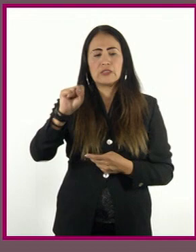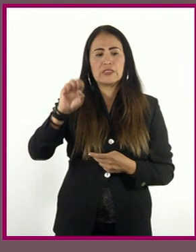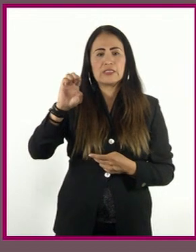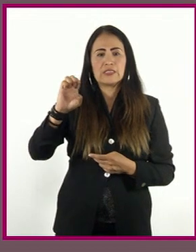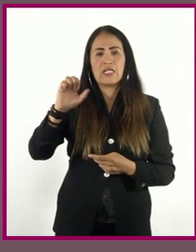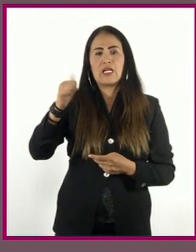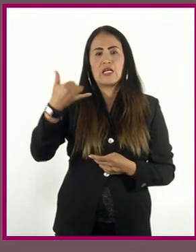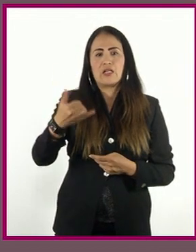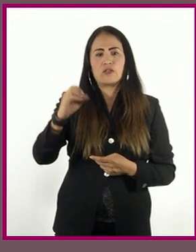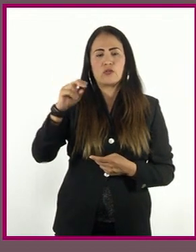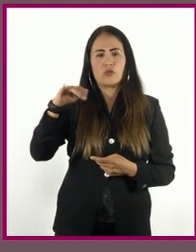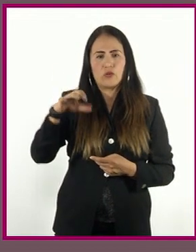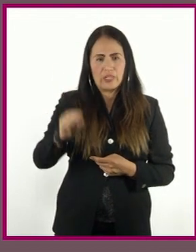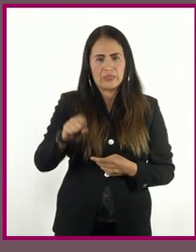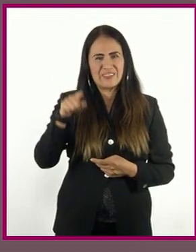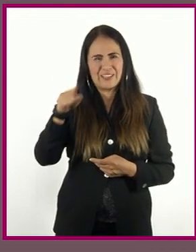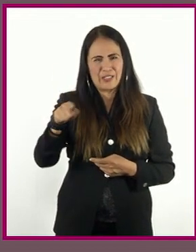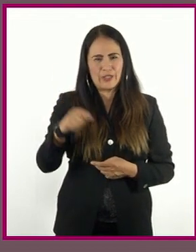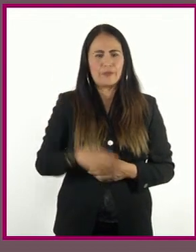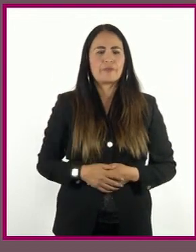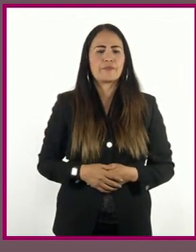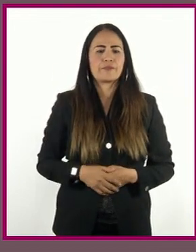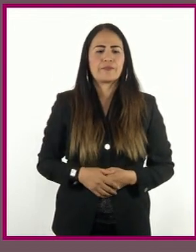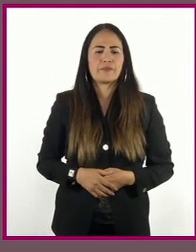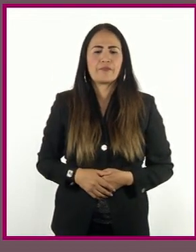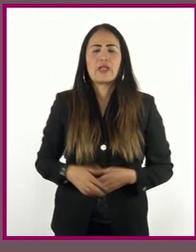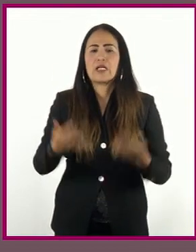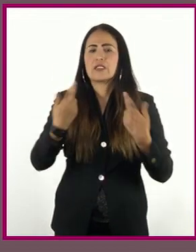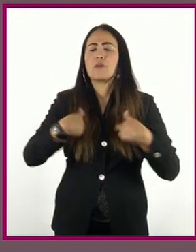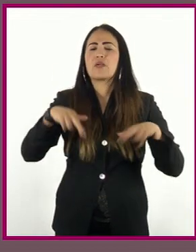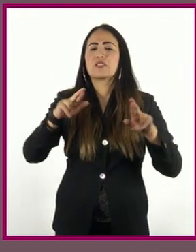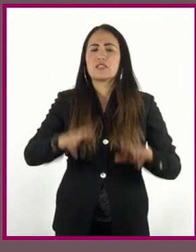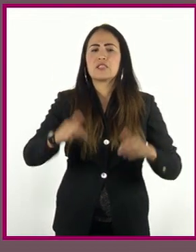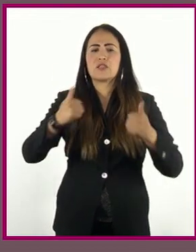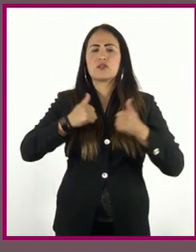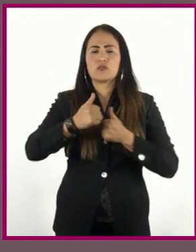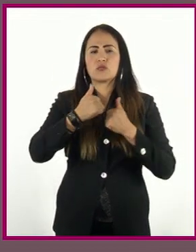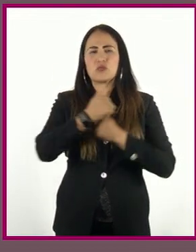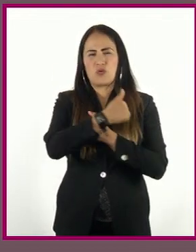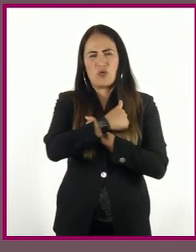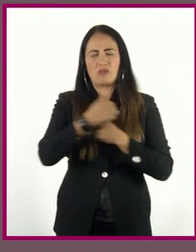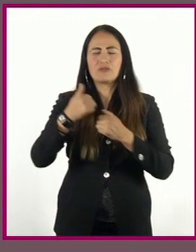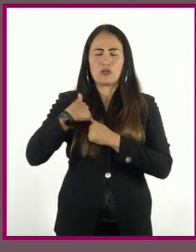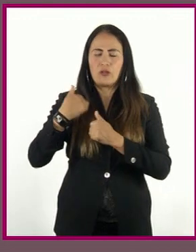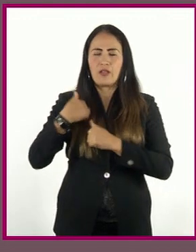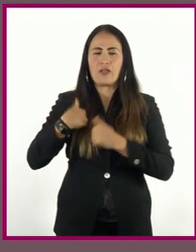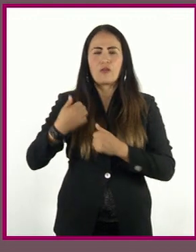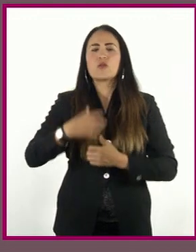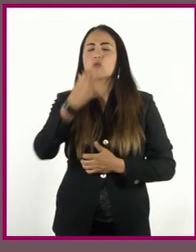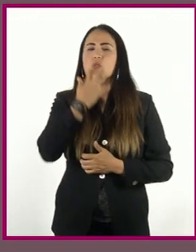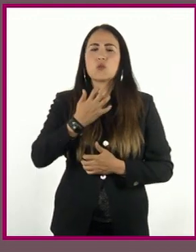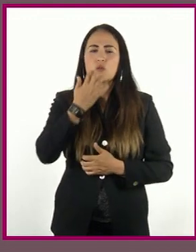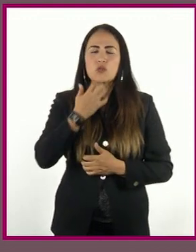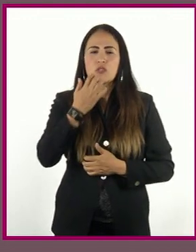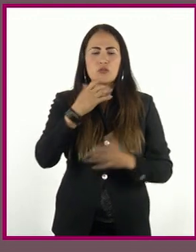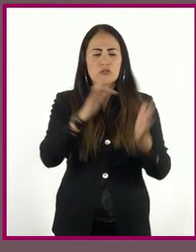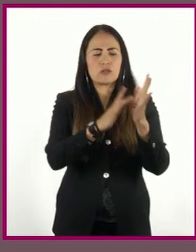volcán. Los sayones representan a los soldados judíos que participaron en la muerte de